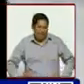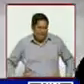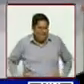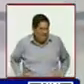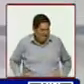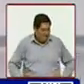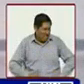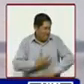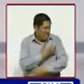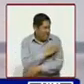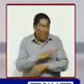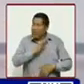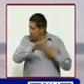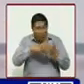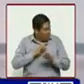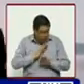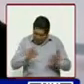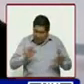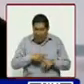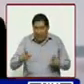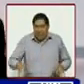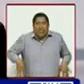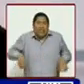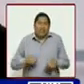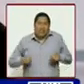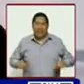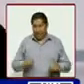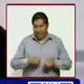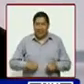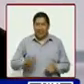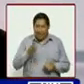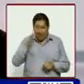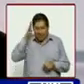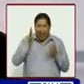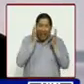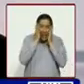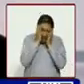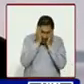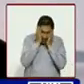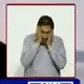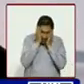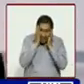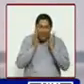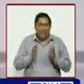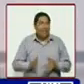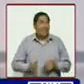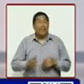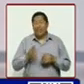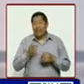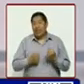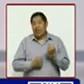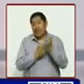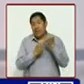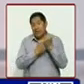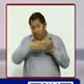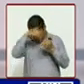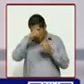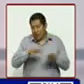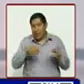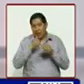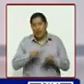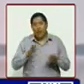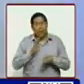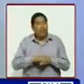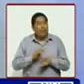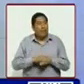O sea, obviamente todo seguro, ¿no? Pero claro, me imagino como padres, hablaba con sus padres y me dicen que hay que apoyar a los niños. Y ese es el